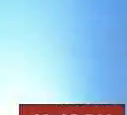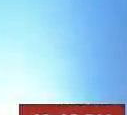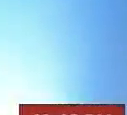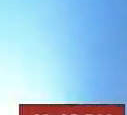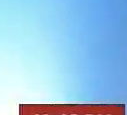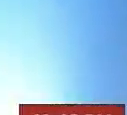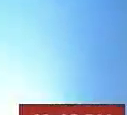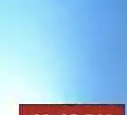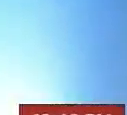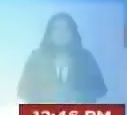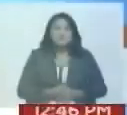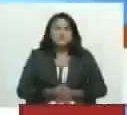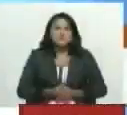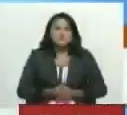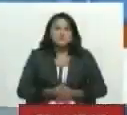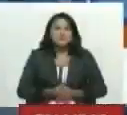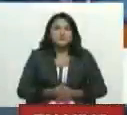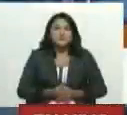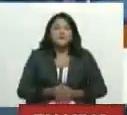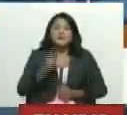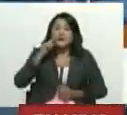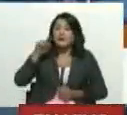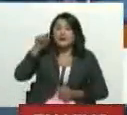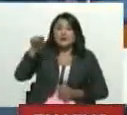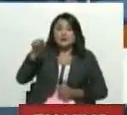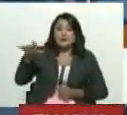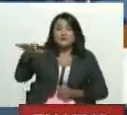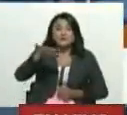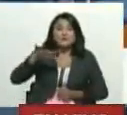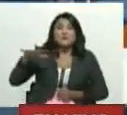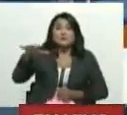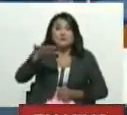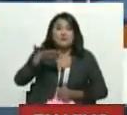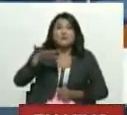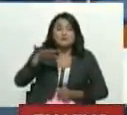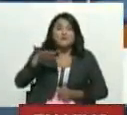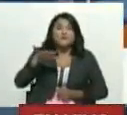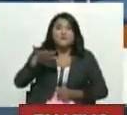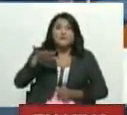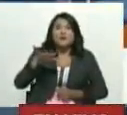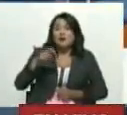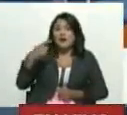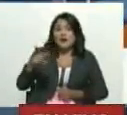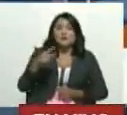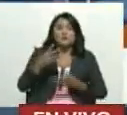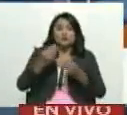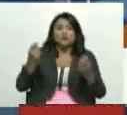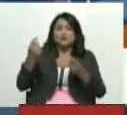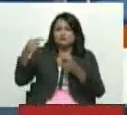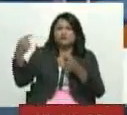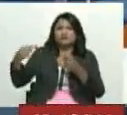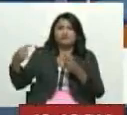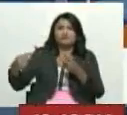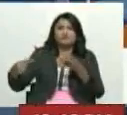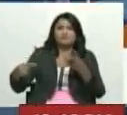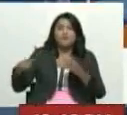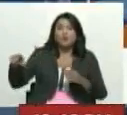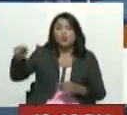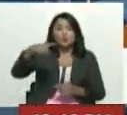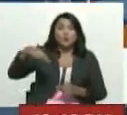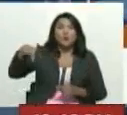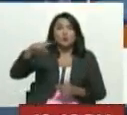pertenece a todo el pueblo y ahí podemos ejercitar muchas formas que usted están también